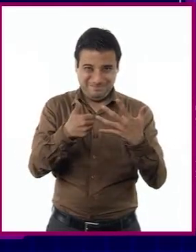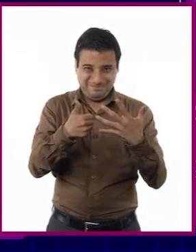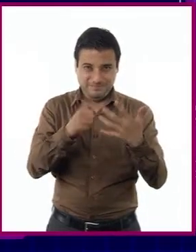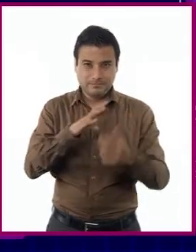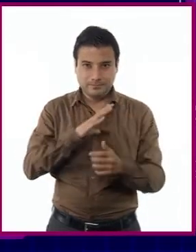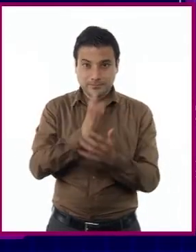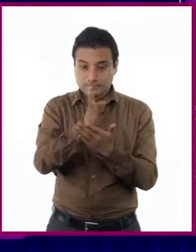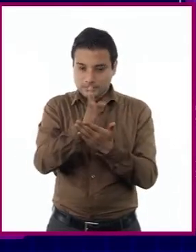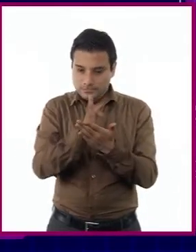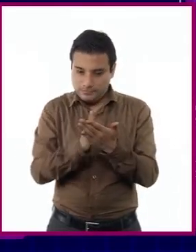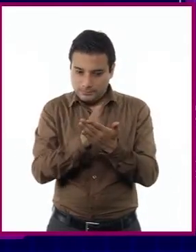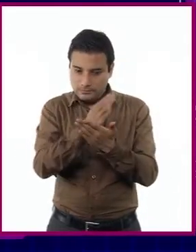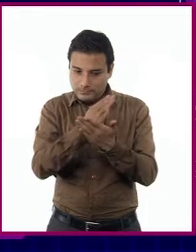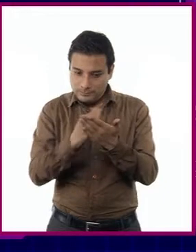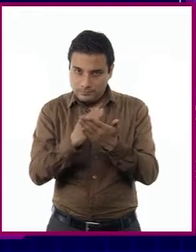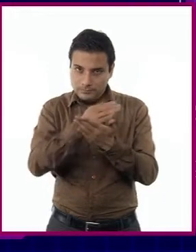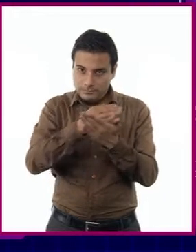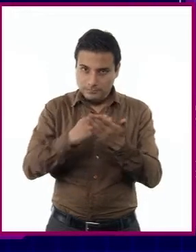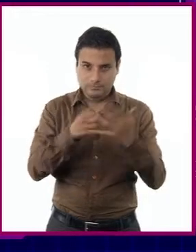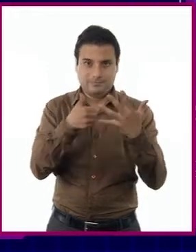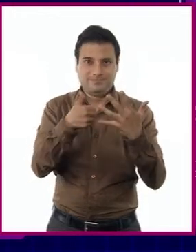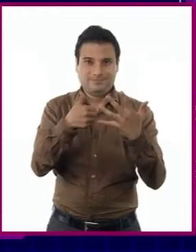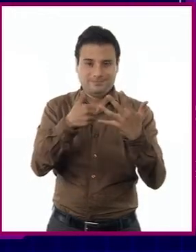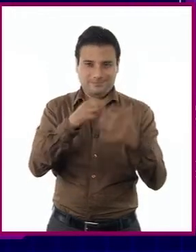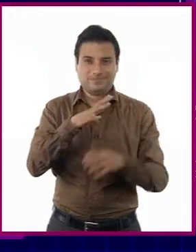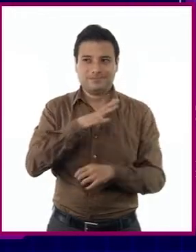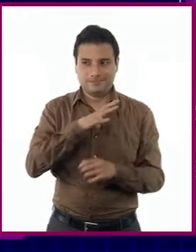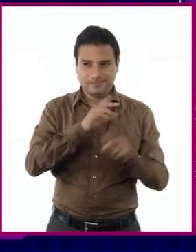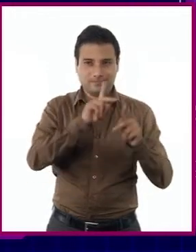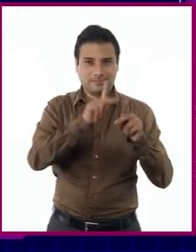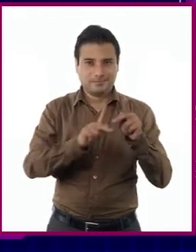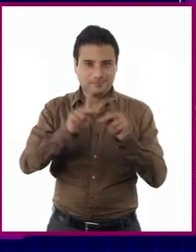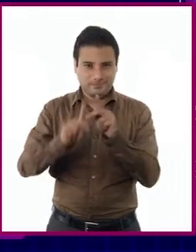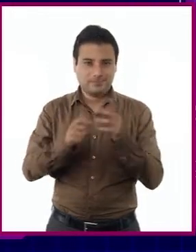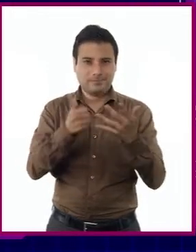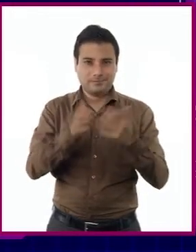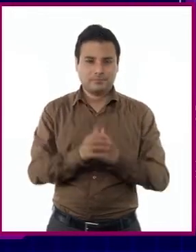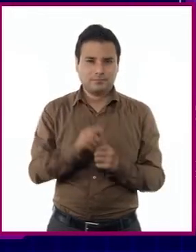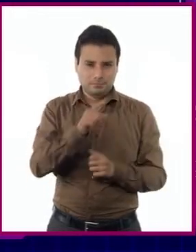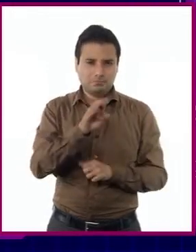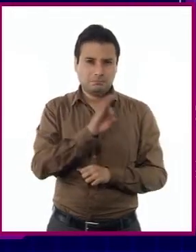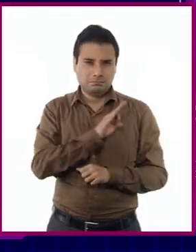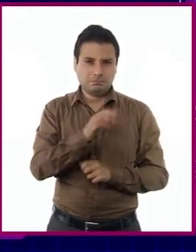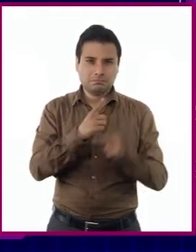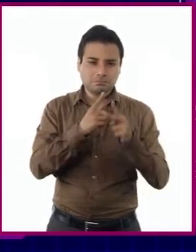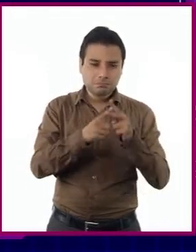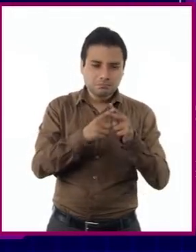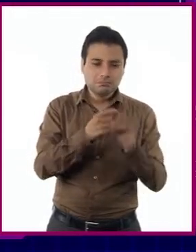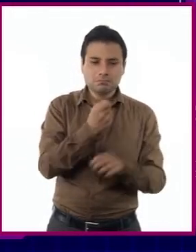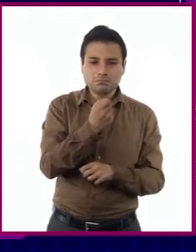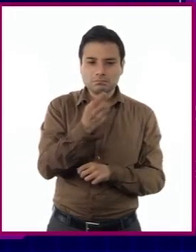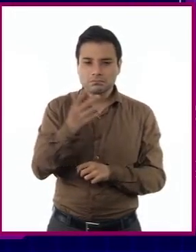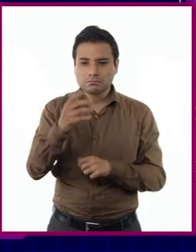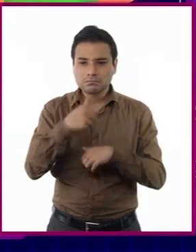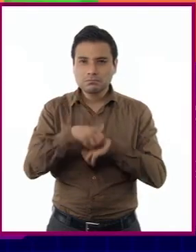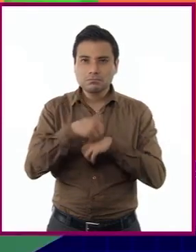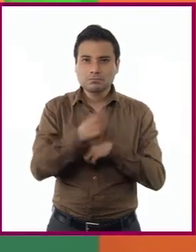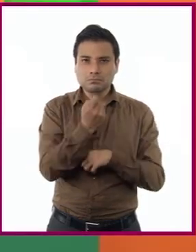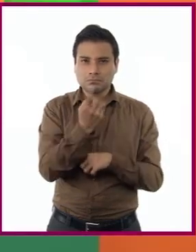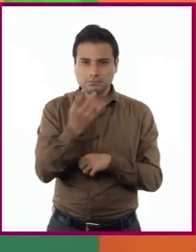63 más triangulares iguales pueden contarlos y enumerar los en casa